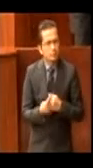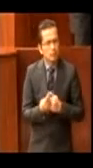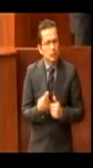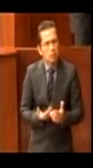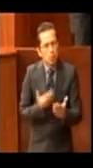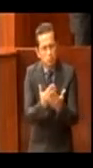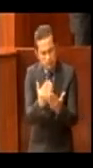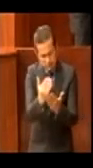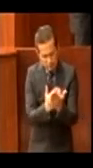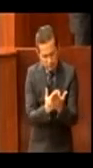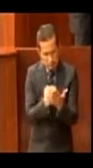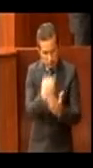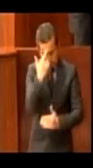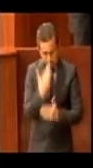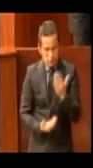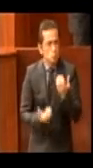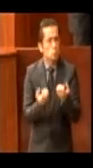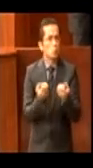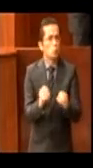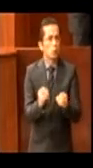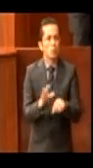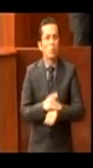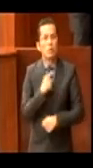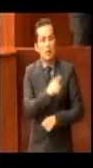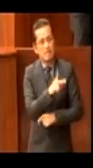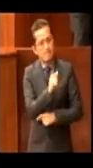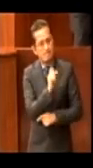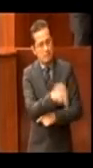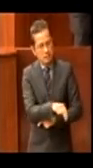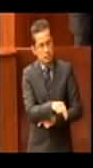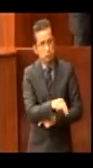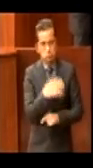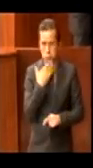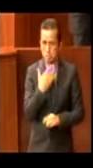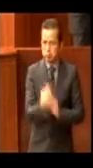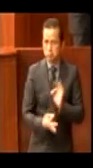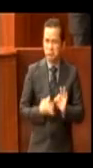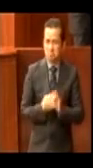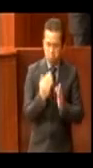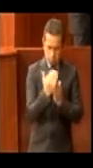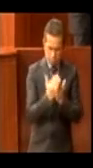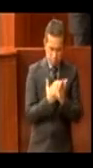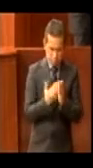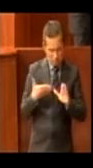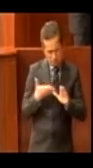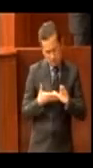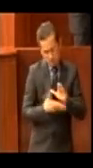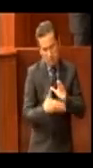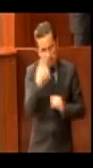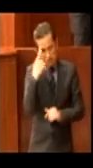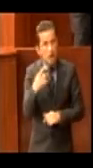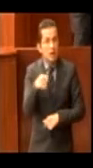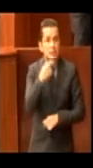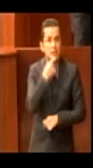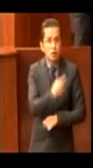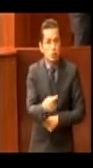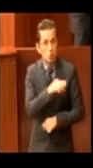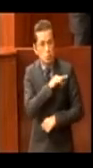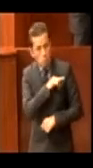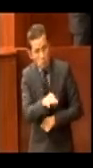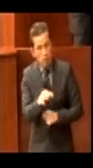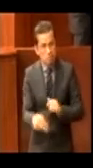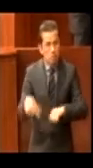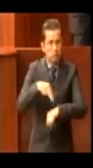porque el pan cumple con los requisitos legales que se exigen para la aparición de niñas niños y adolescentes en propaganda